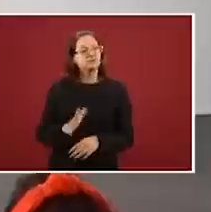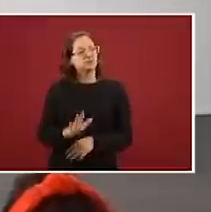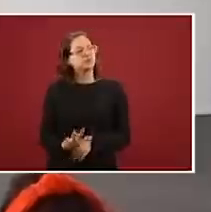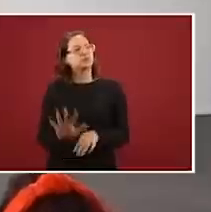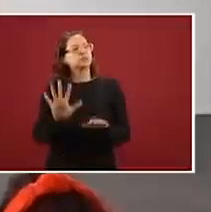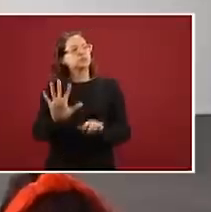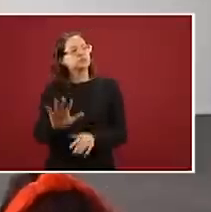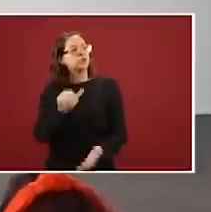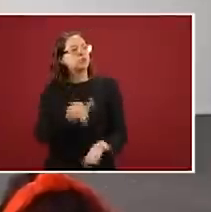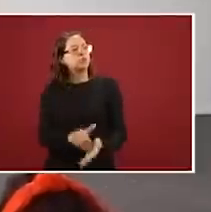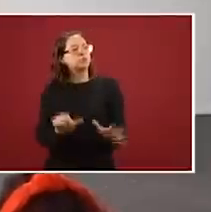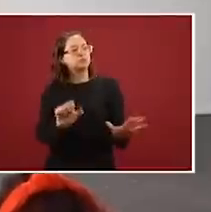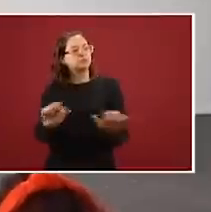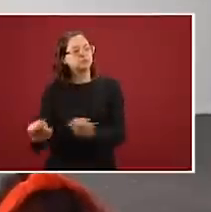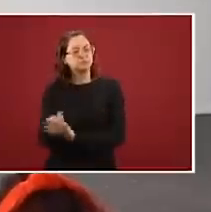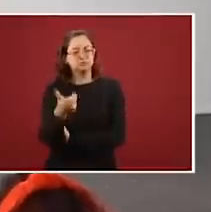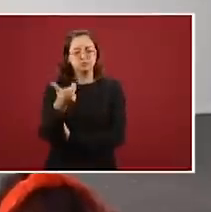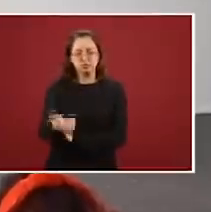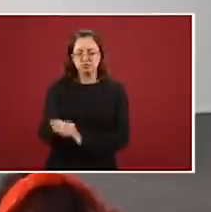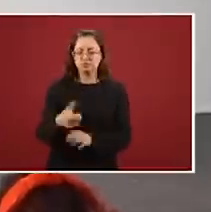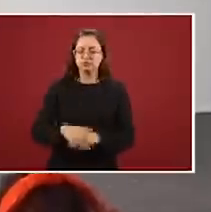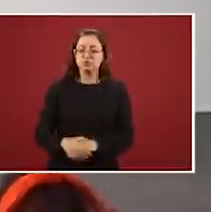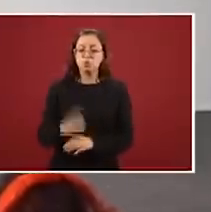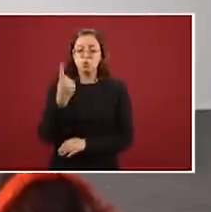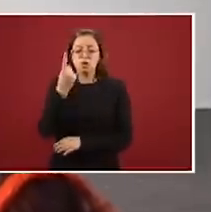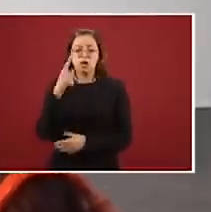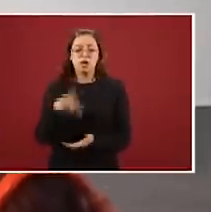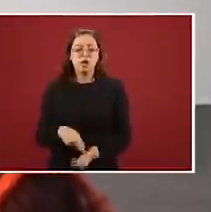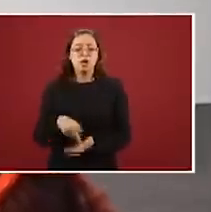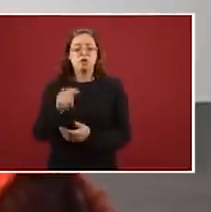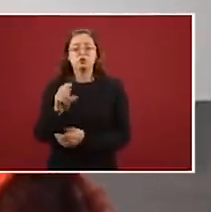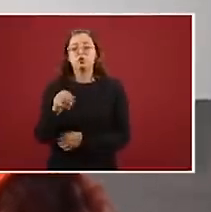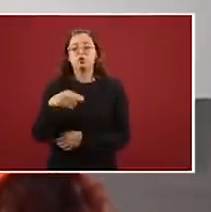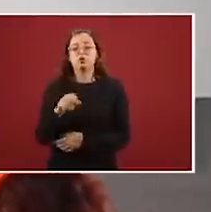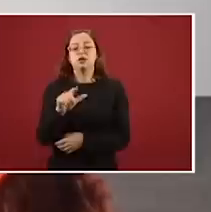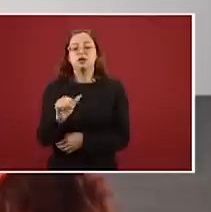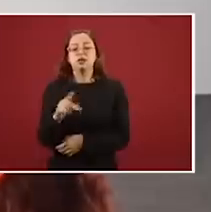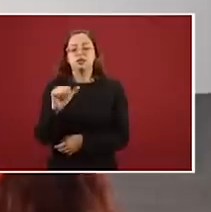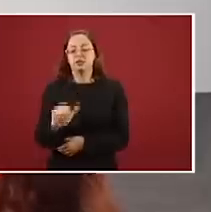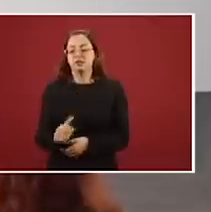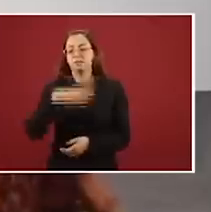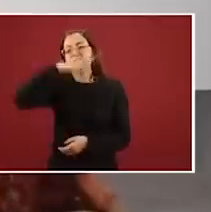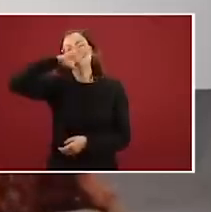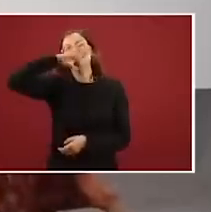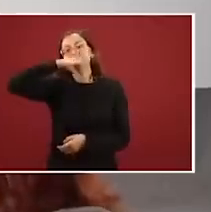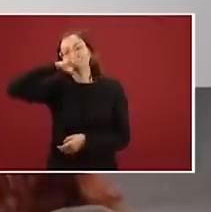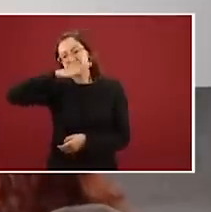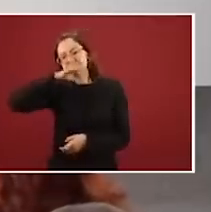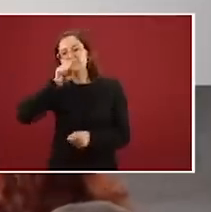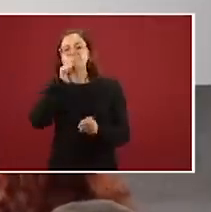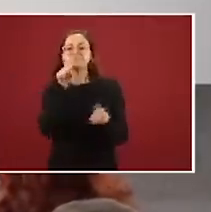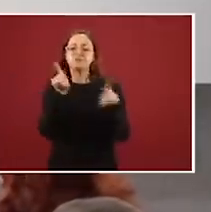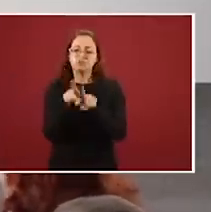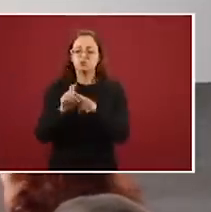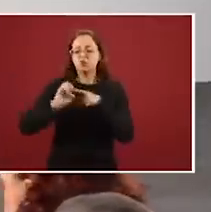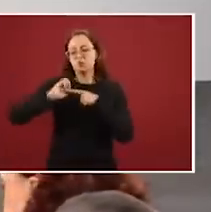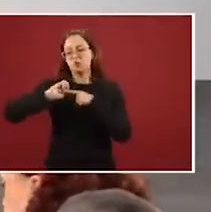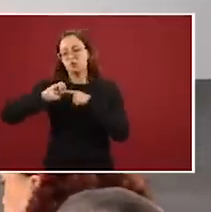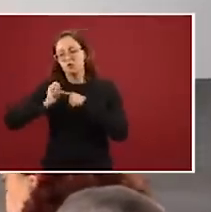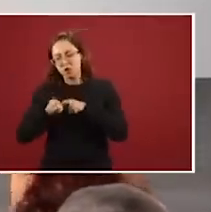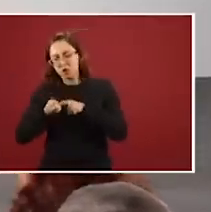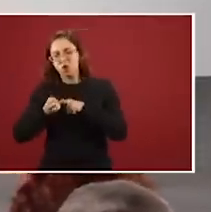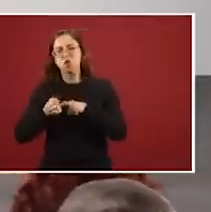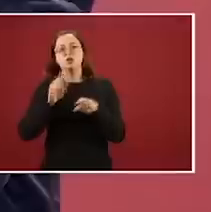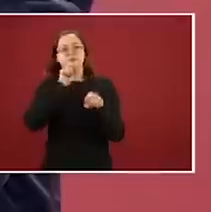5,600 pesos la tonelada de maíz. Esto es importante. Y lo mismo en el caso del frijol, en el caso del